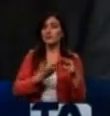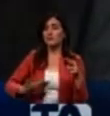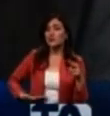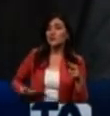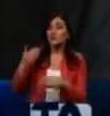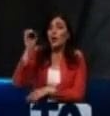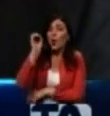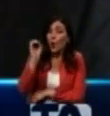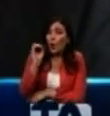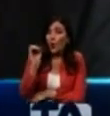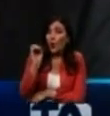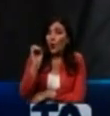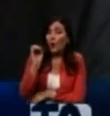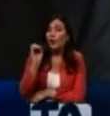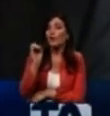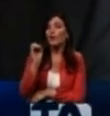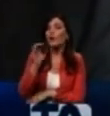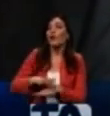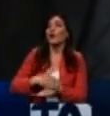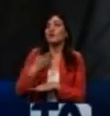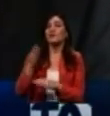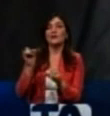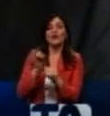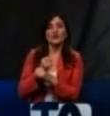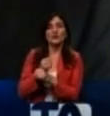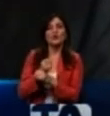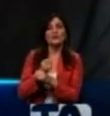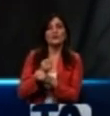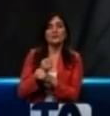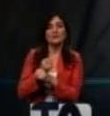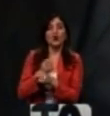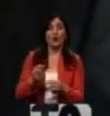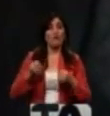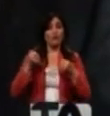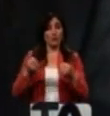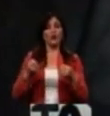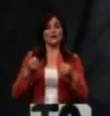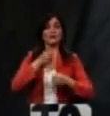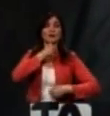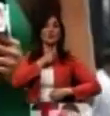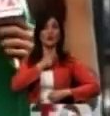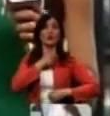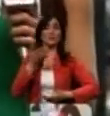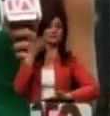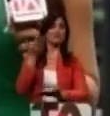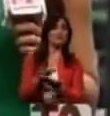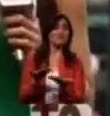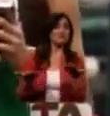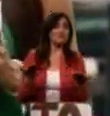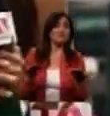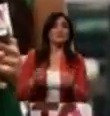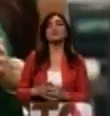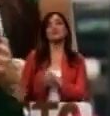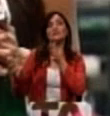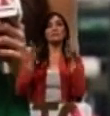Correa, o realmente se debió a que esas instituciones estaban suficientemente fuertes para poder aguantar su llegada. Y es por ello,